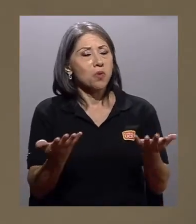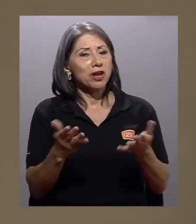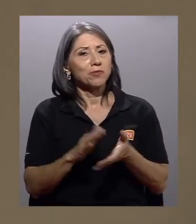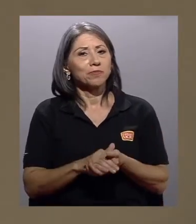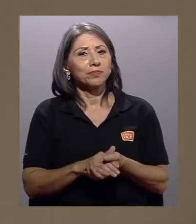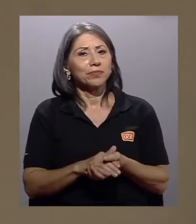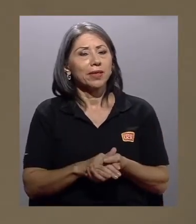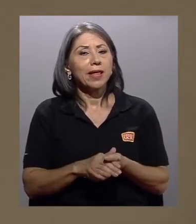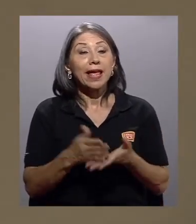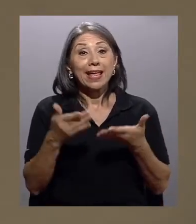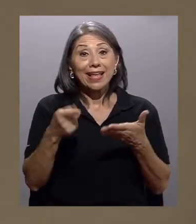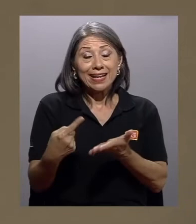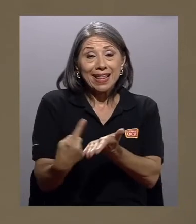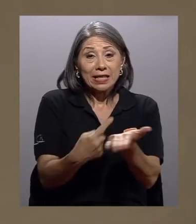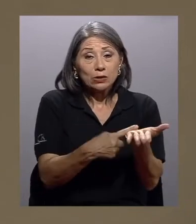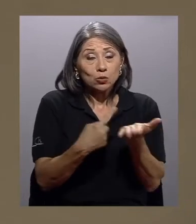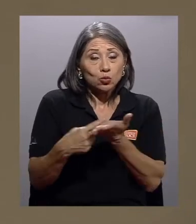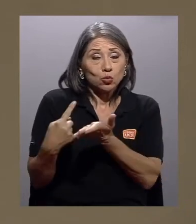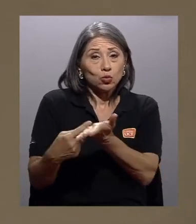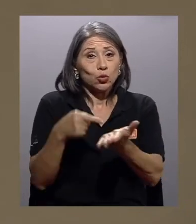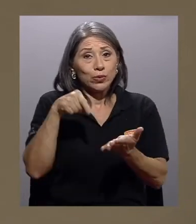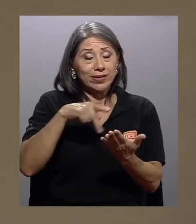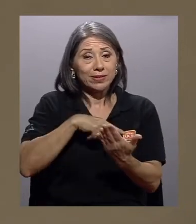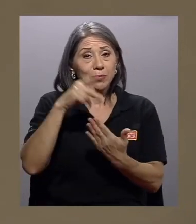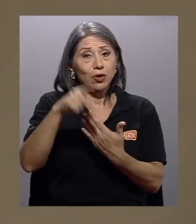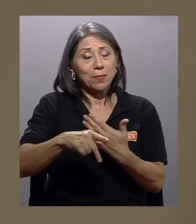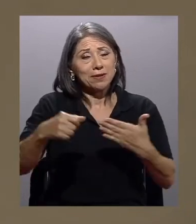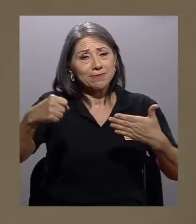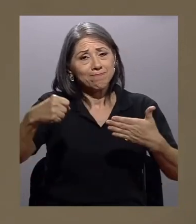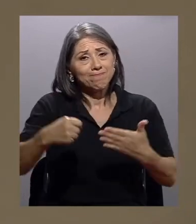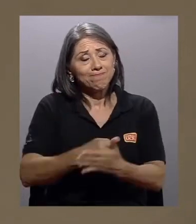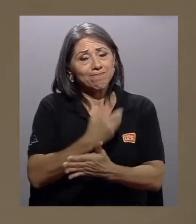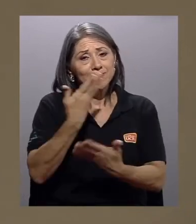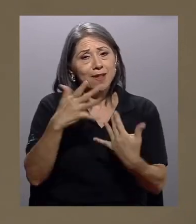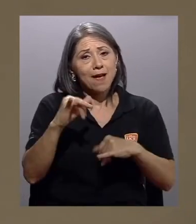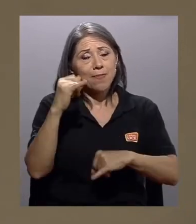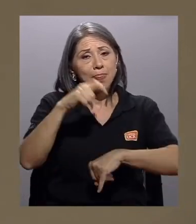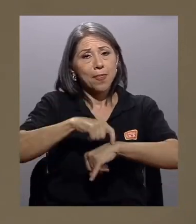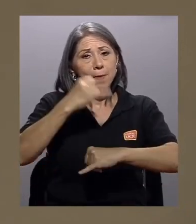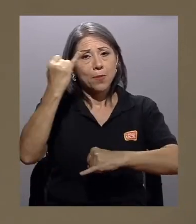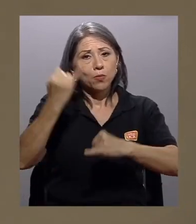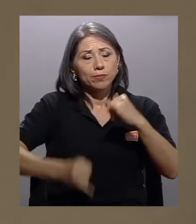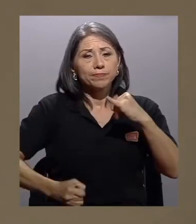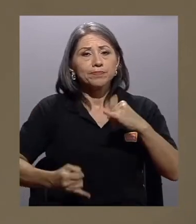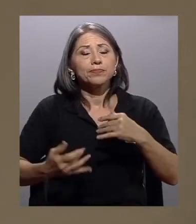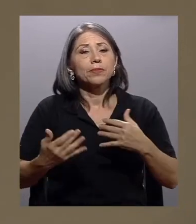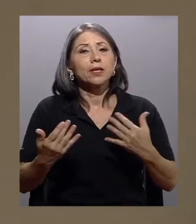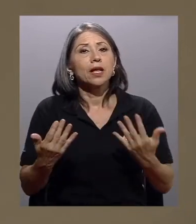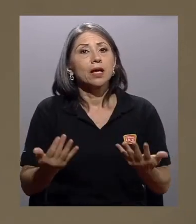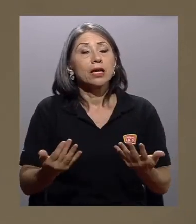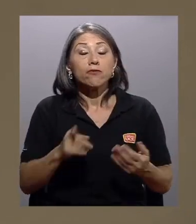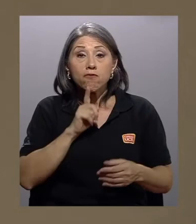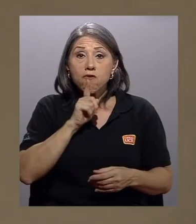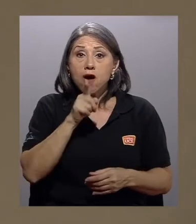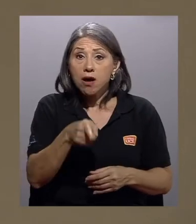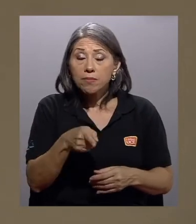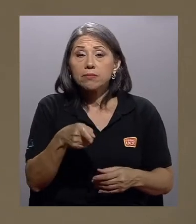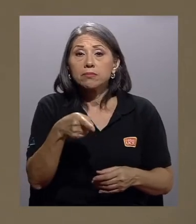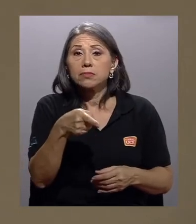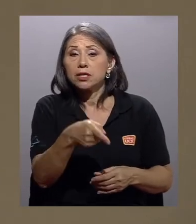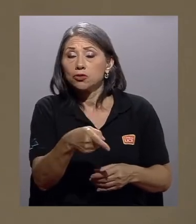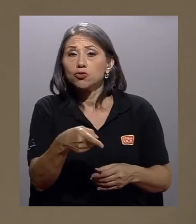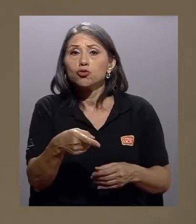Bueno, parte de la discusión que hemos tenido en este programa, que lamentablemente se nos agota el tiempo, que da